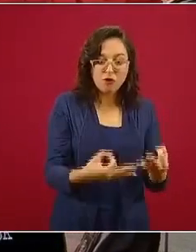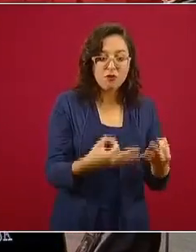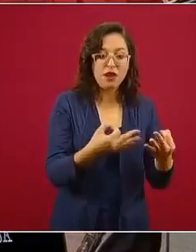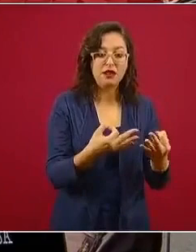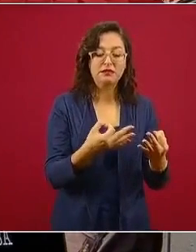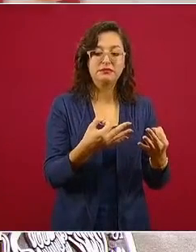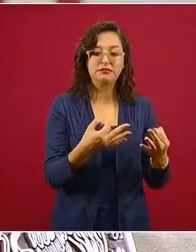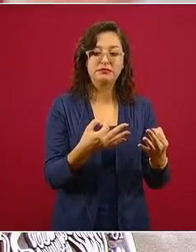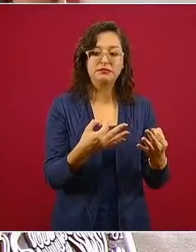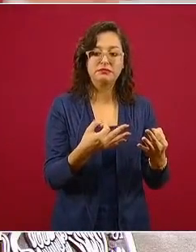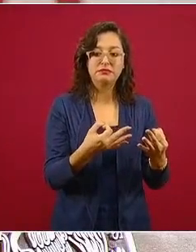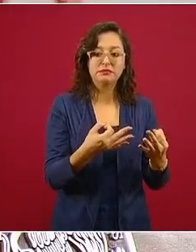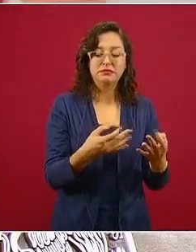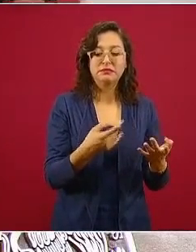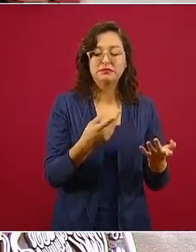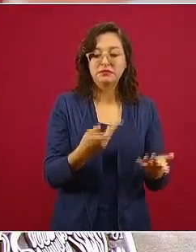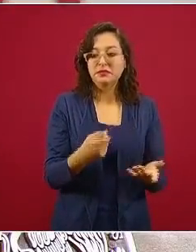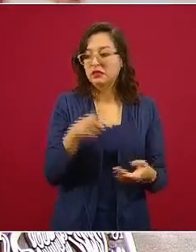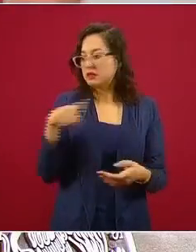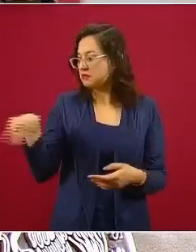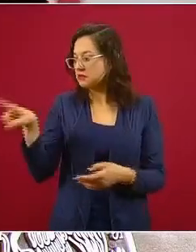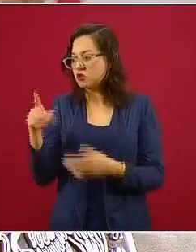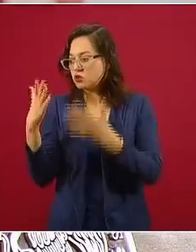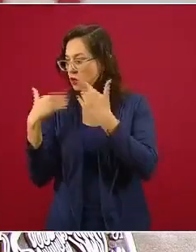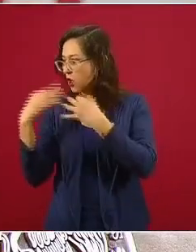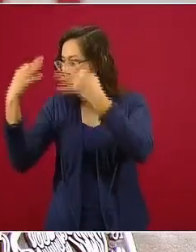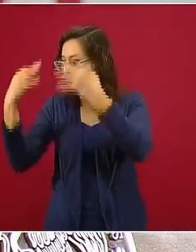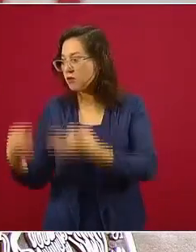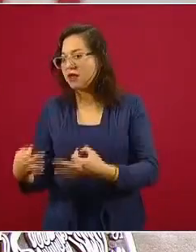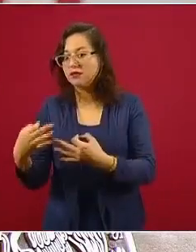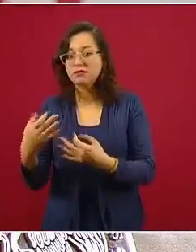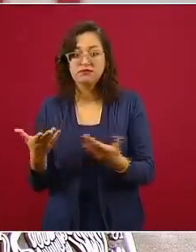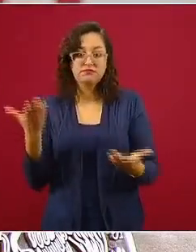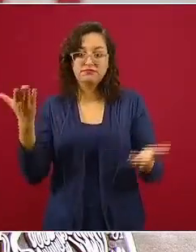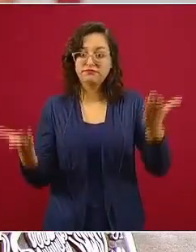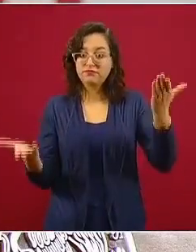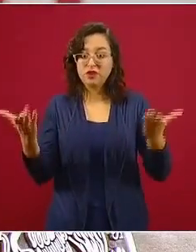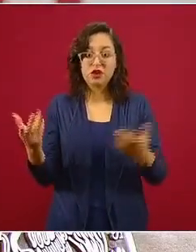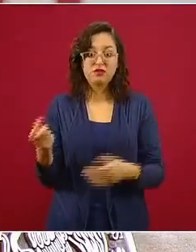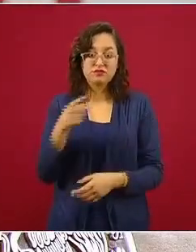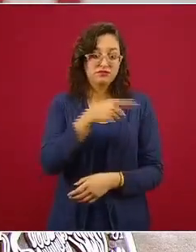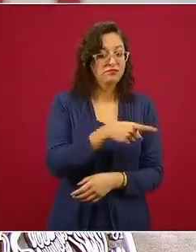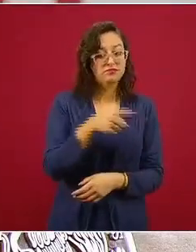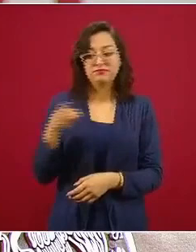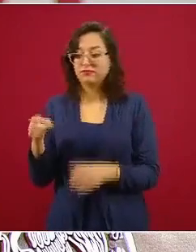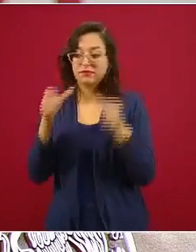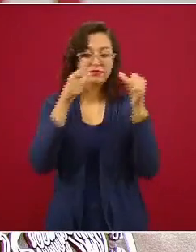en los que no tienen empleo en la economía formal. Muchos,